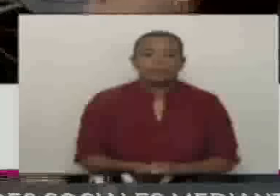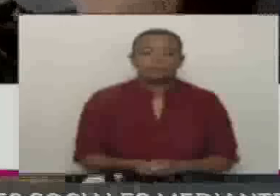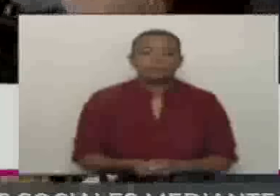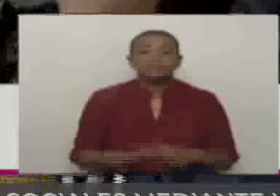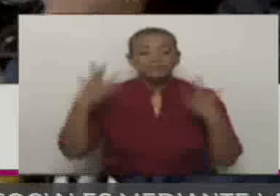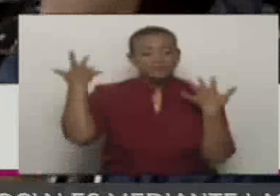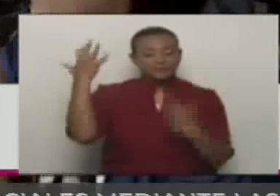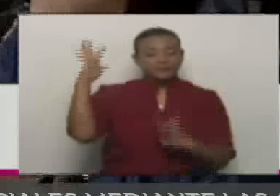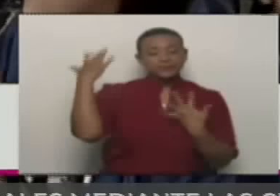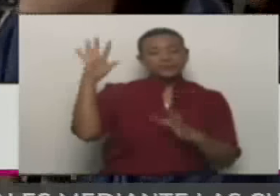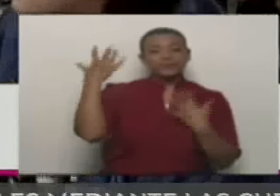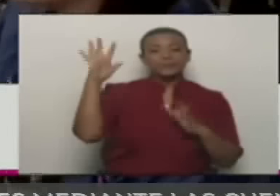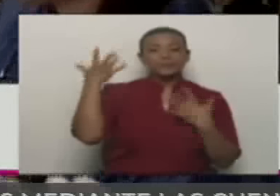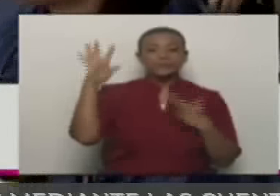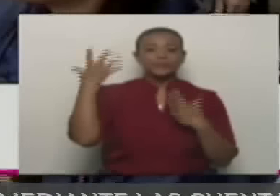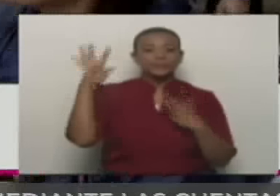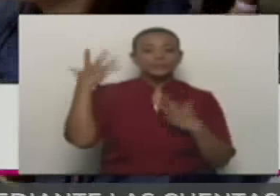Mira,